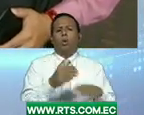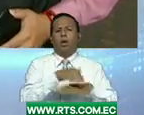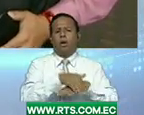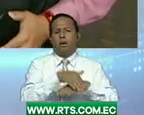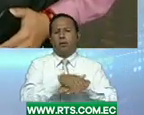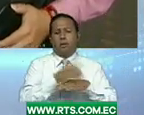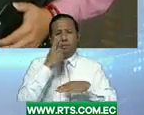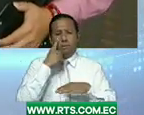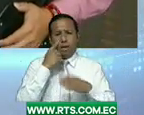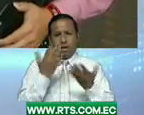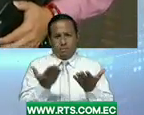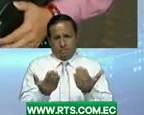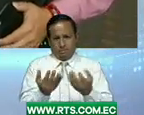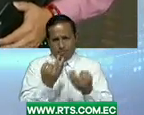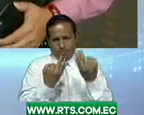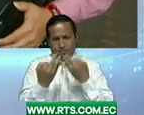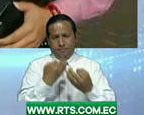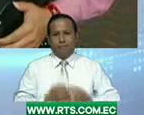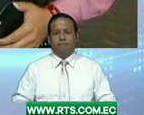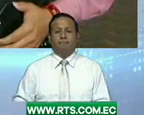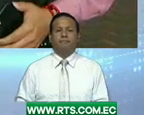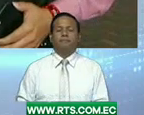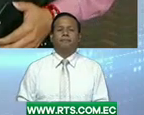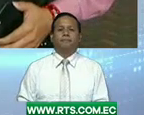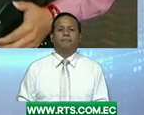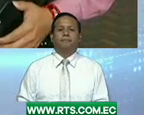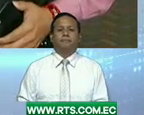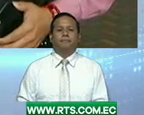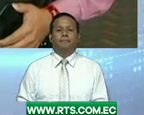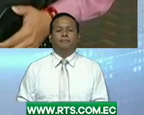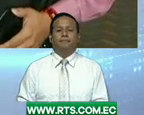Guayaquil, en el suroeste. Te escuchamos, Julio César.